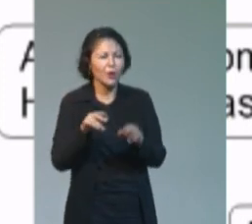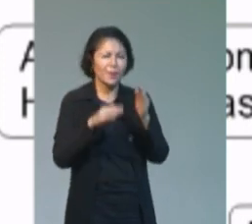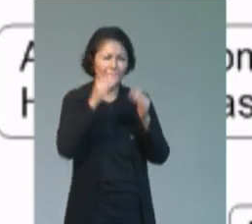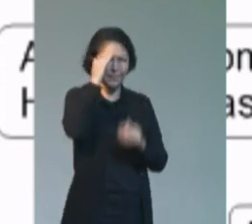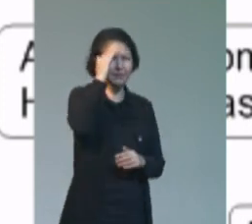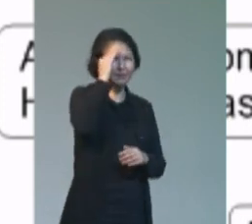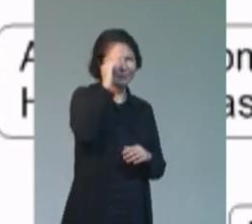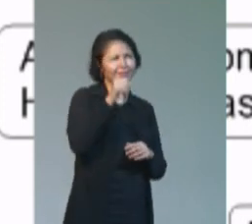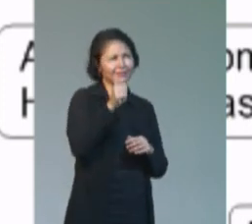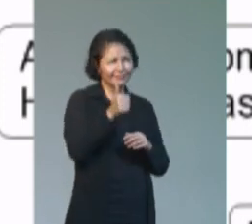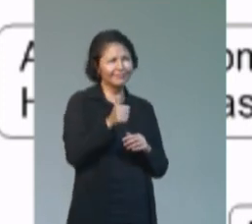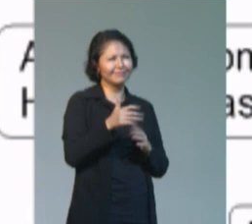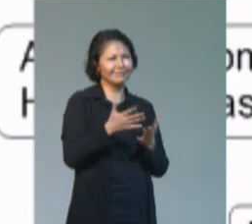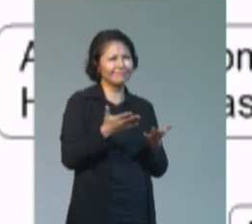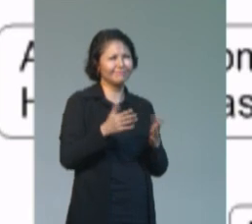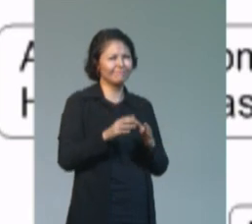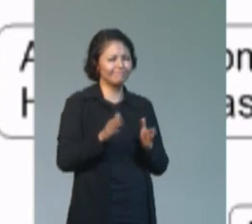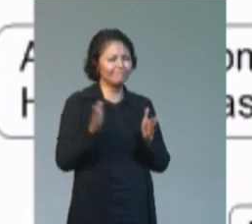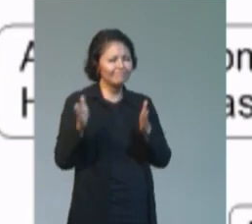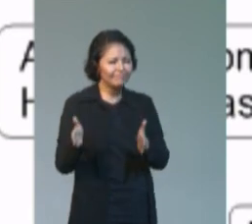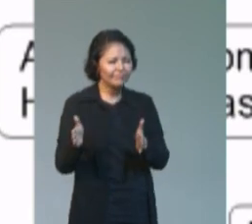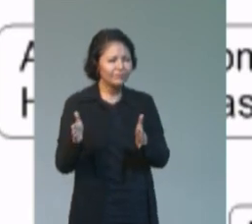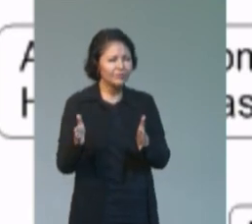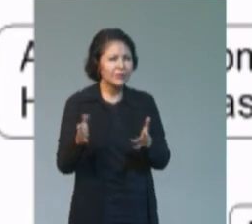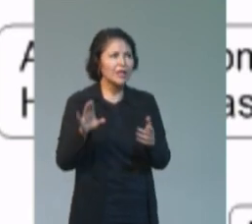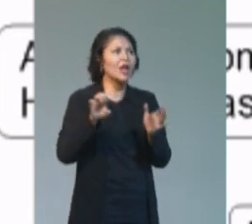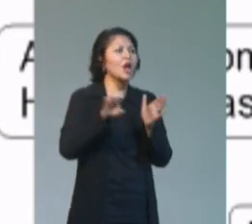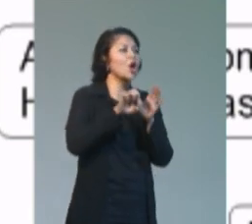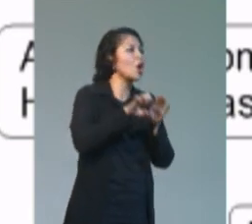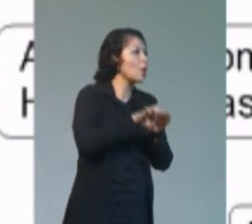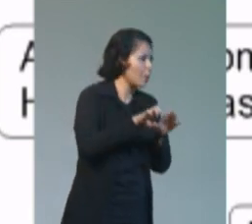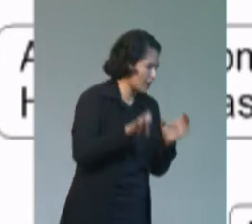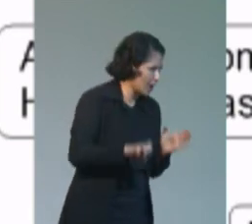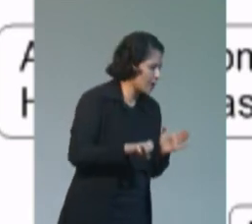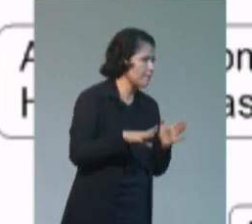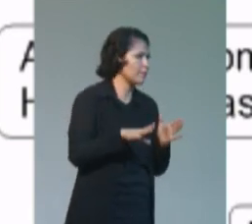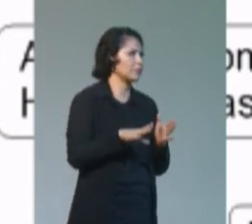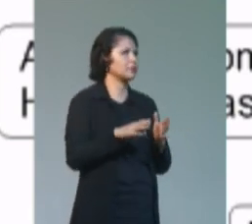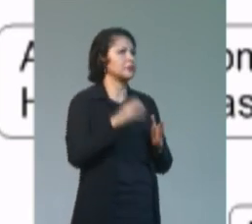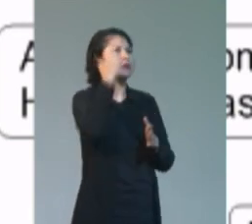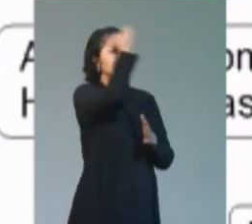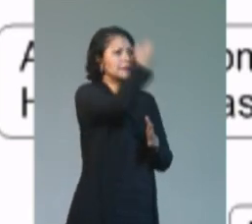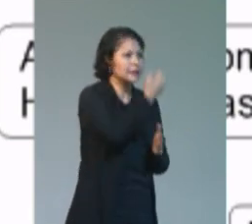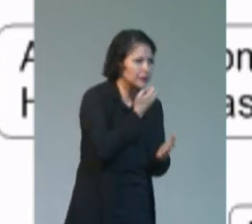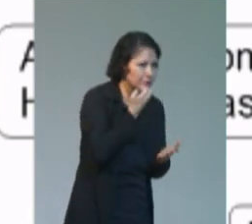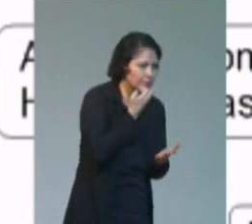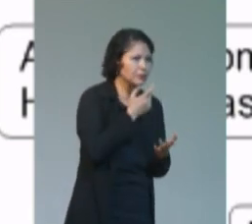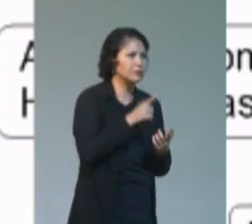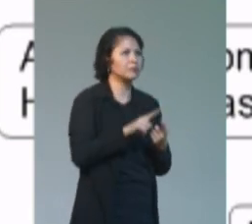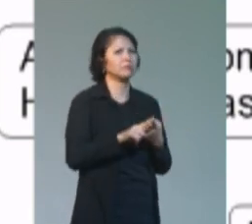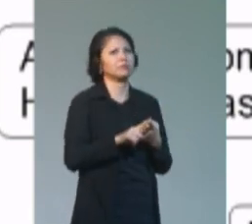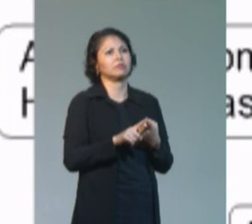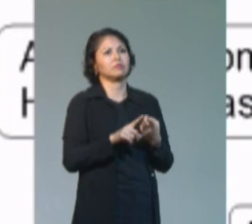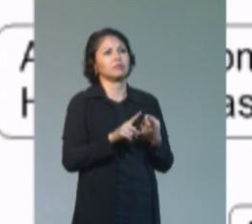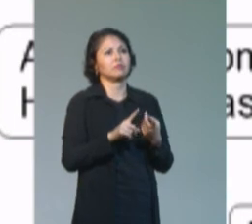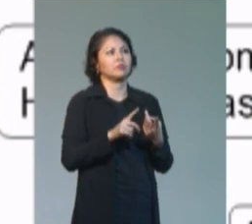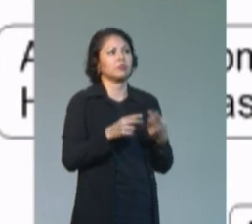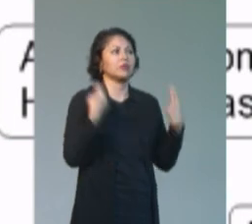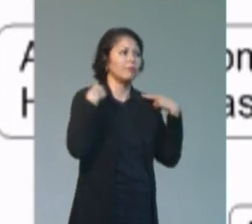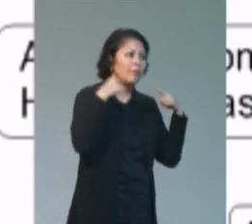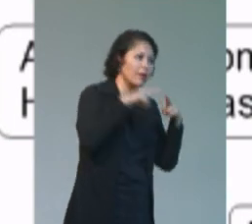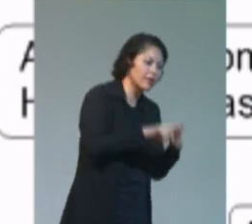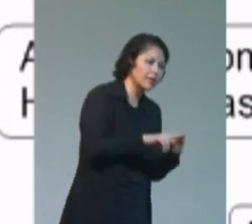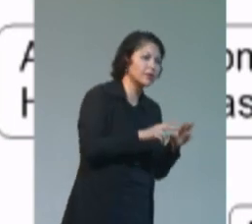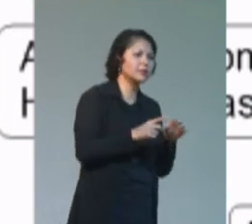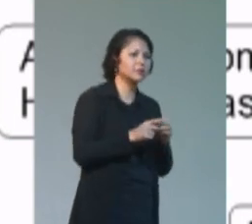por ejemplo qué tipo de modelo de evaluación utilizamos por ejemplo qué tipo de rol el docente y el docente van a